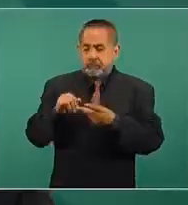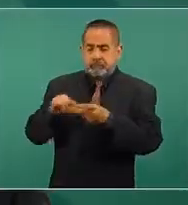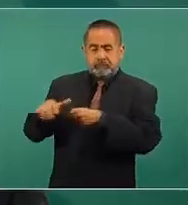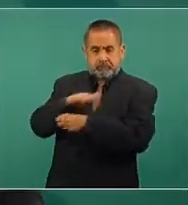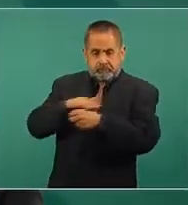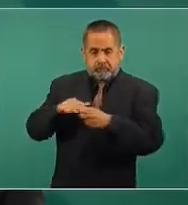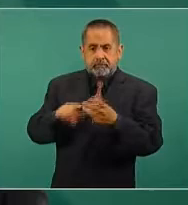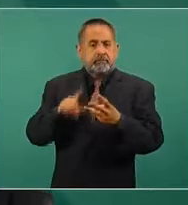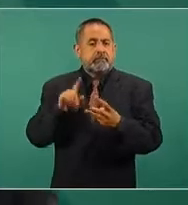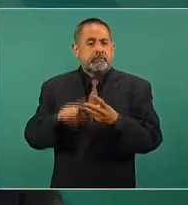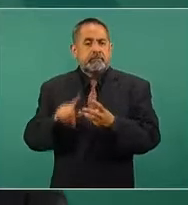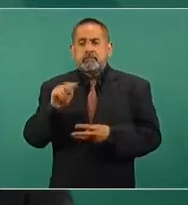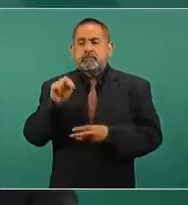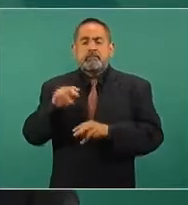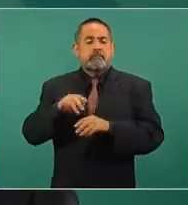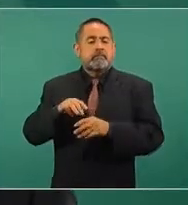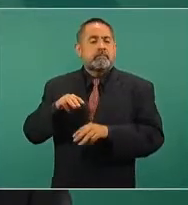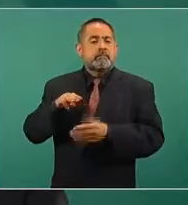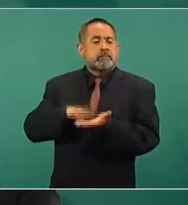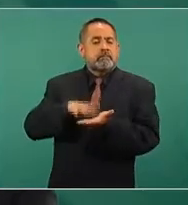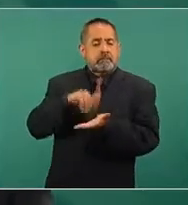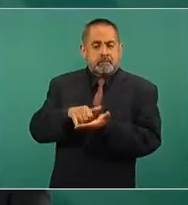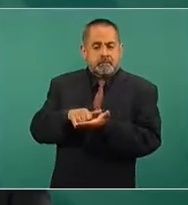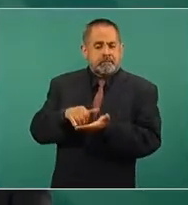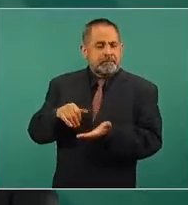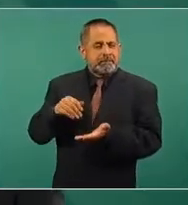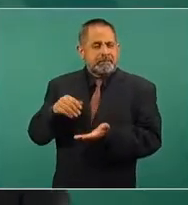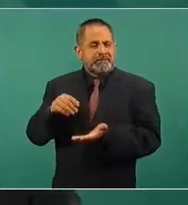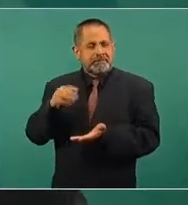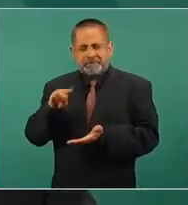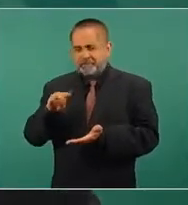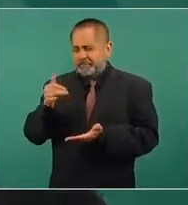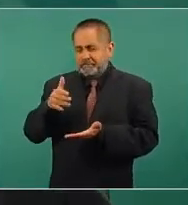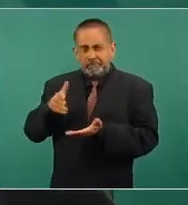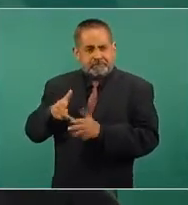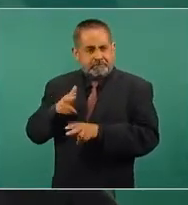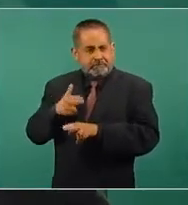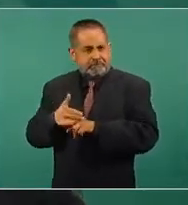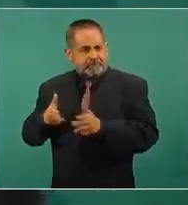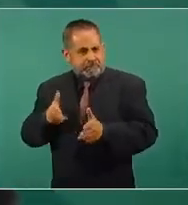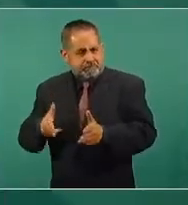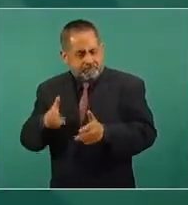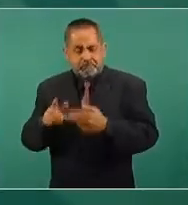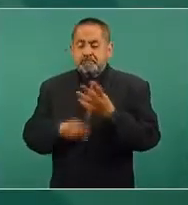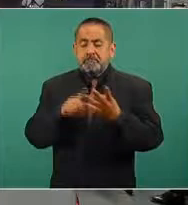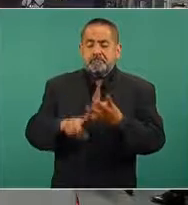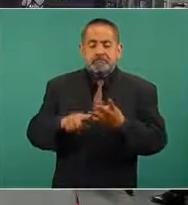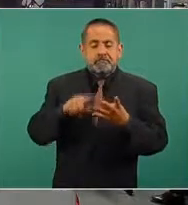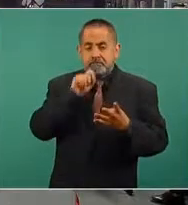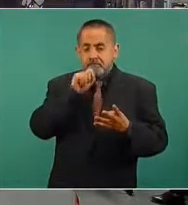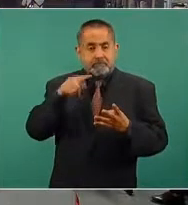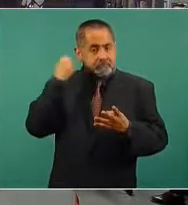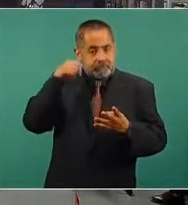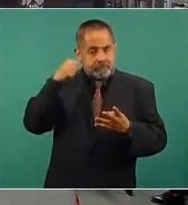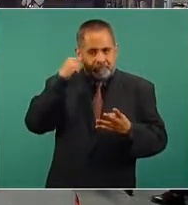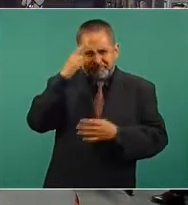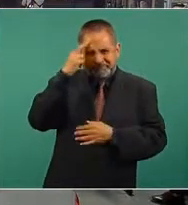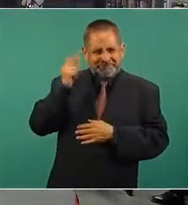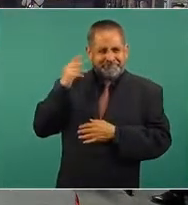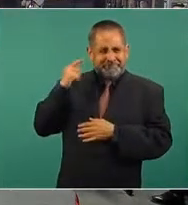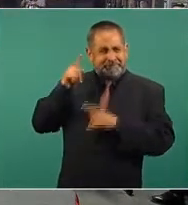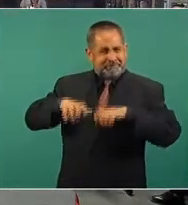del corredor del Tren Maya y lo que corresponde el estado de Tabasco debido a las inundaciones que sufrió a principios de año.